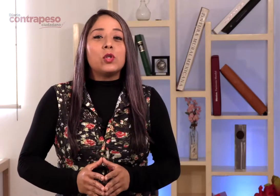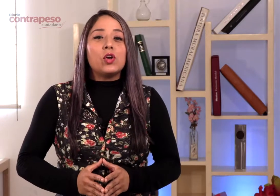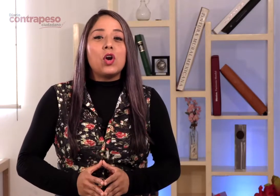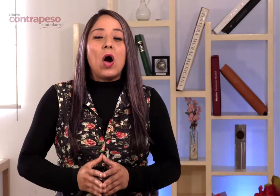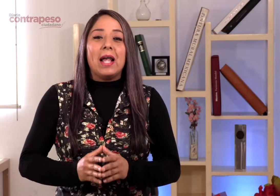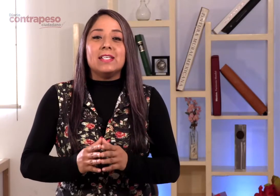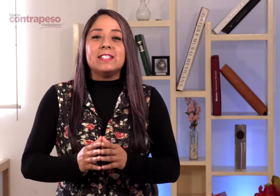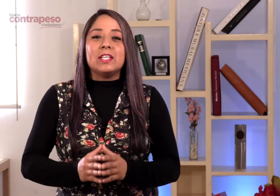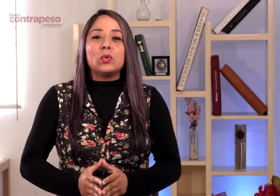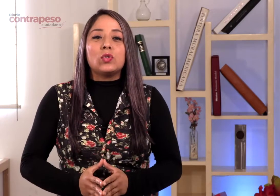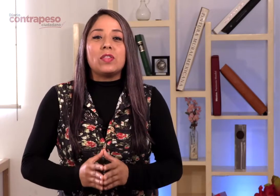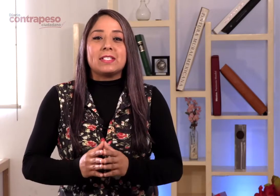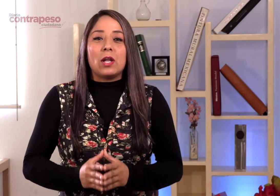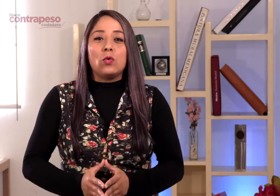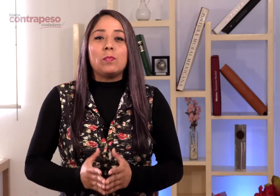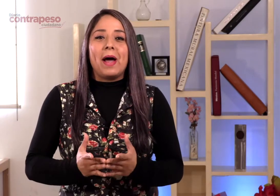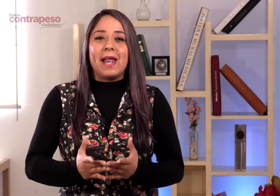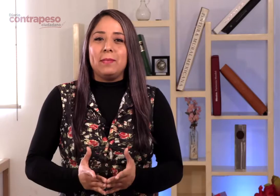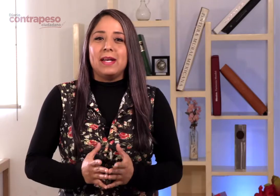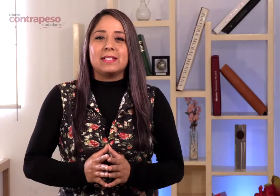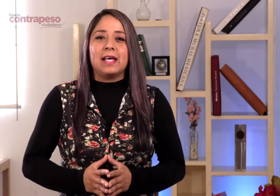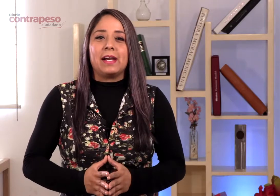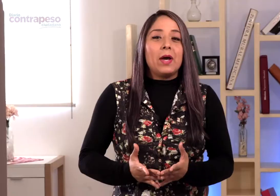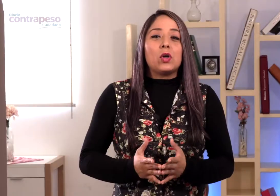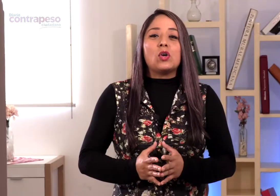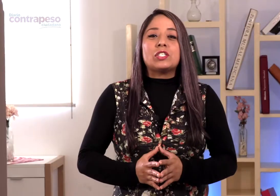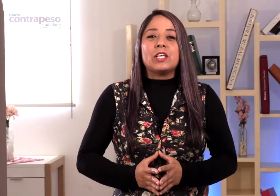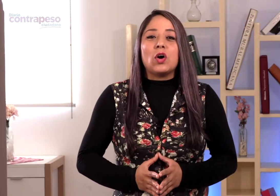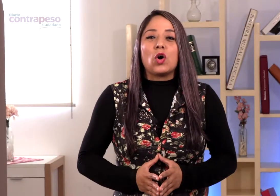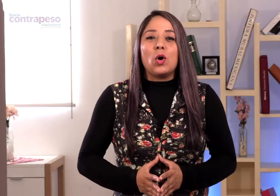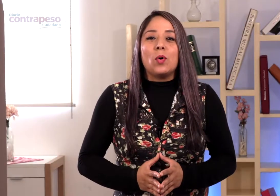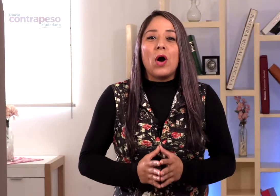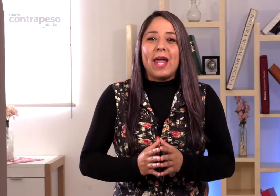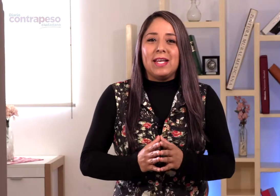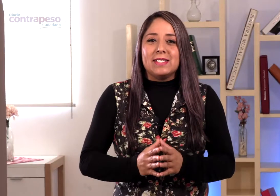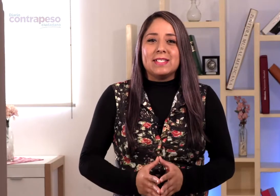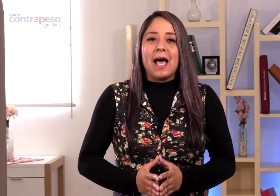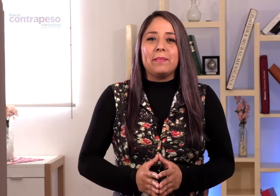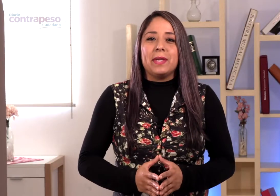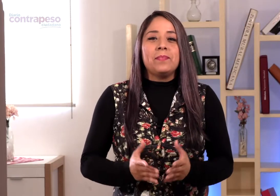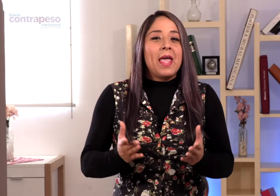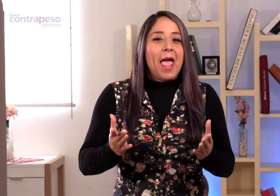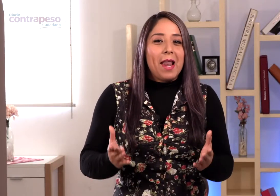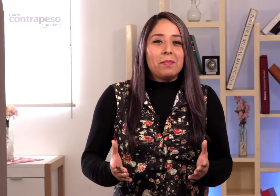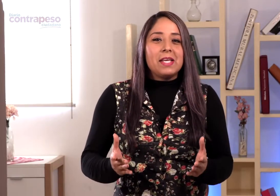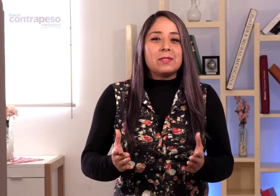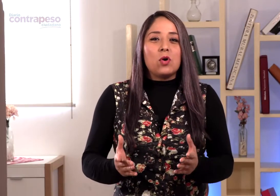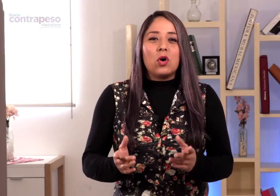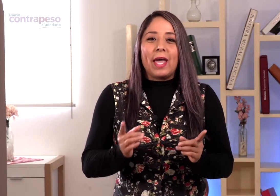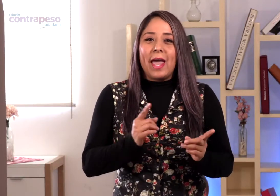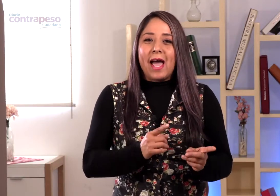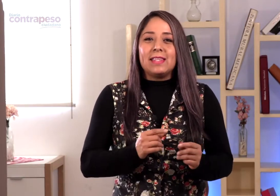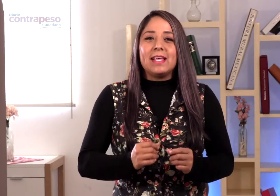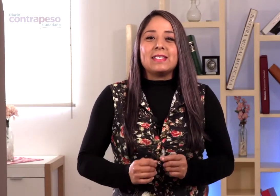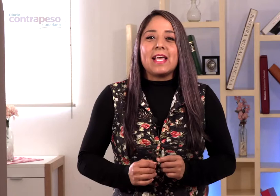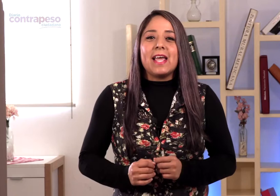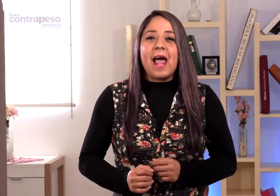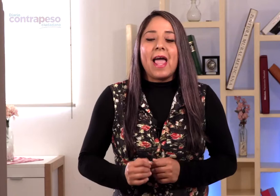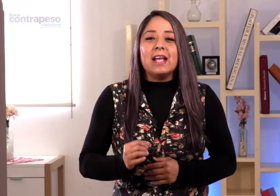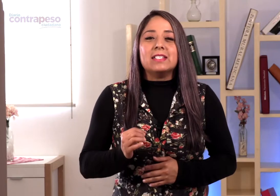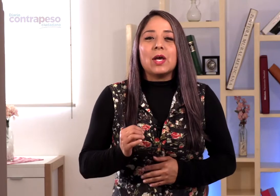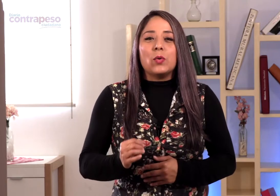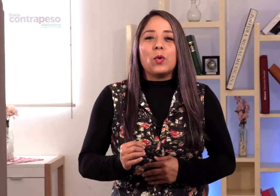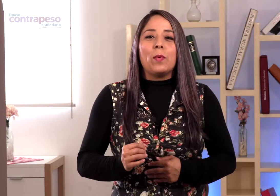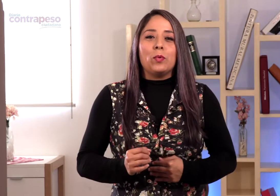polémica en torno al Instituto de Salud para el Bienestar, mejor conocido como el INSABI, el mismo que antes